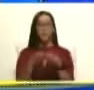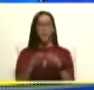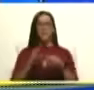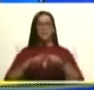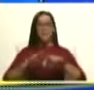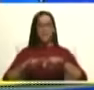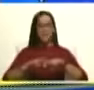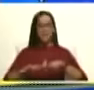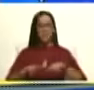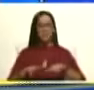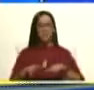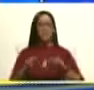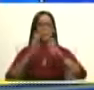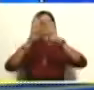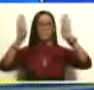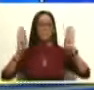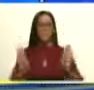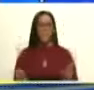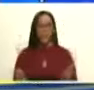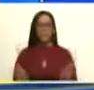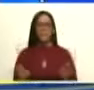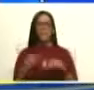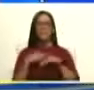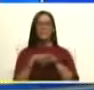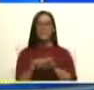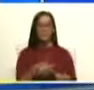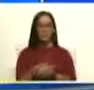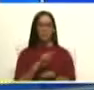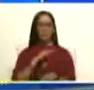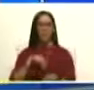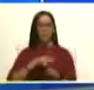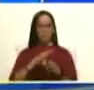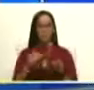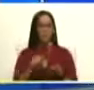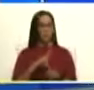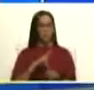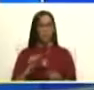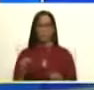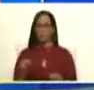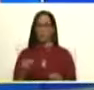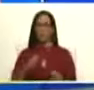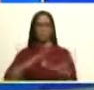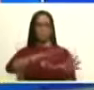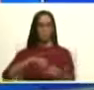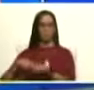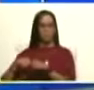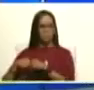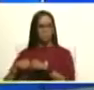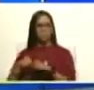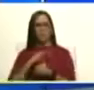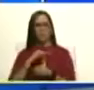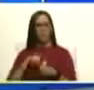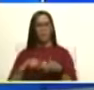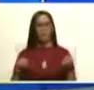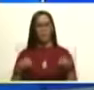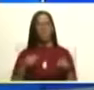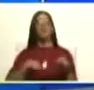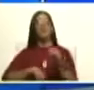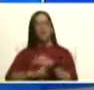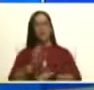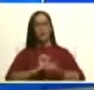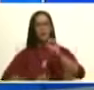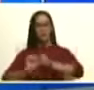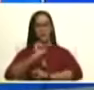íntegro, un territorio íntegro con nuestros mares. No nos van a despojar de nuestros territorios. Lo vamos a defender